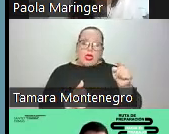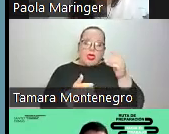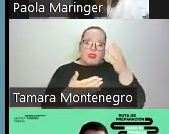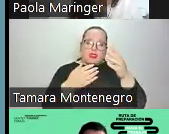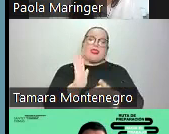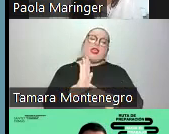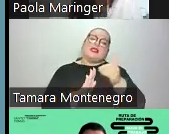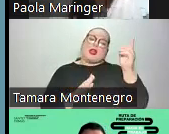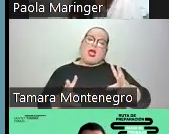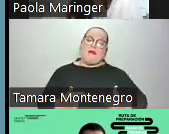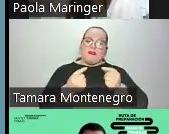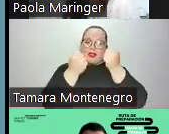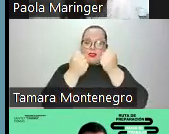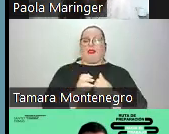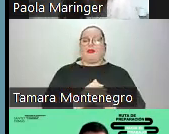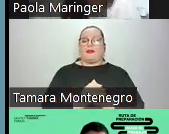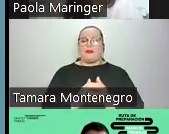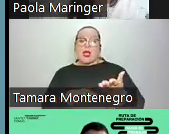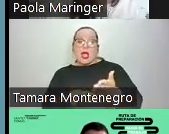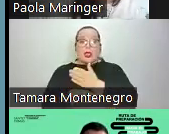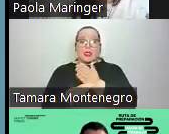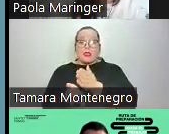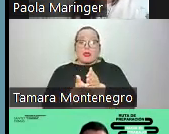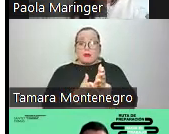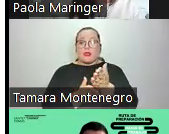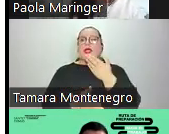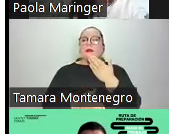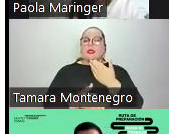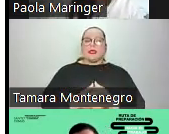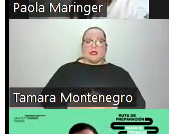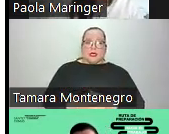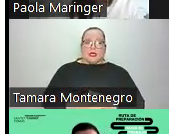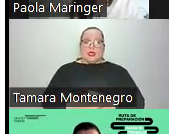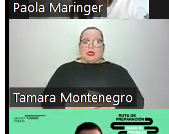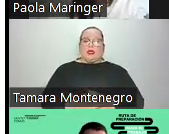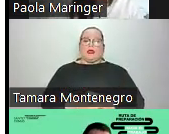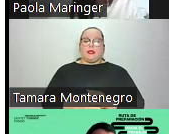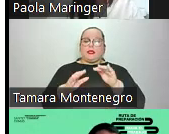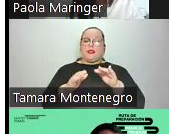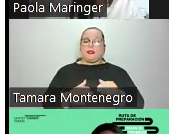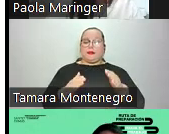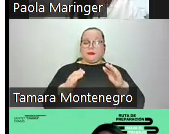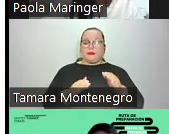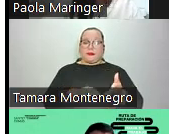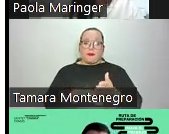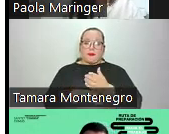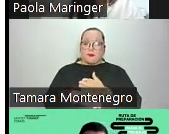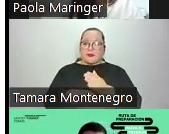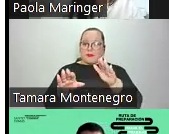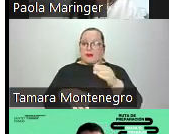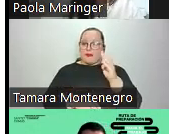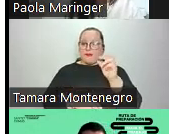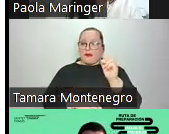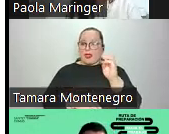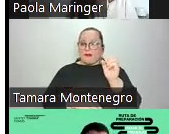habilidades. ¿Ya? Y antes de partir, quiero también, como lo hemos hecho siempre claramente, como lo ha hecho mi compañera Bárbara, que hoy en día